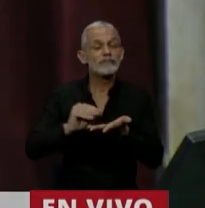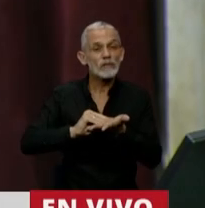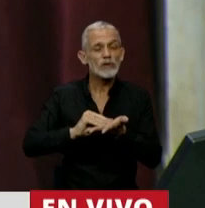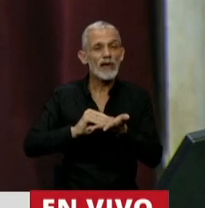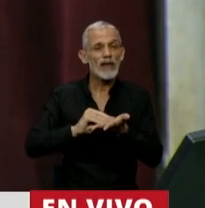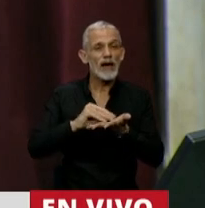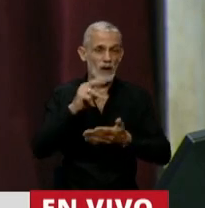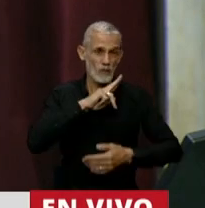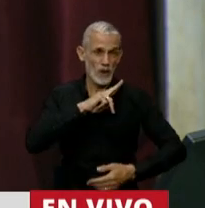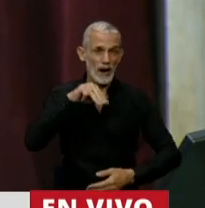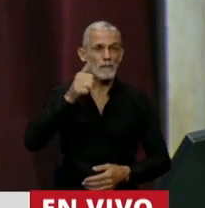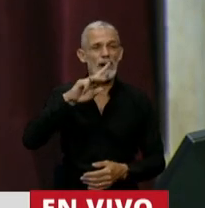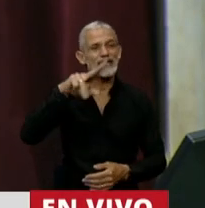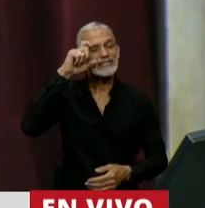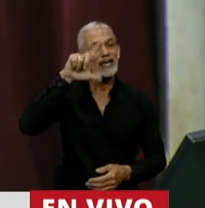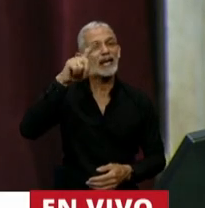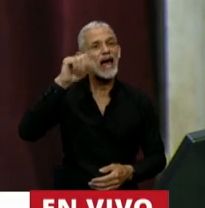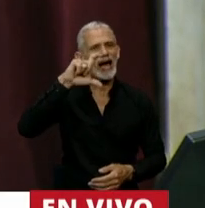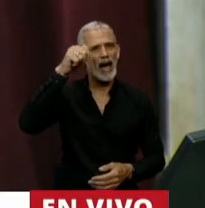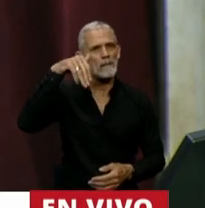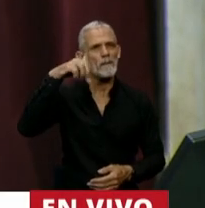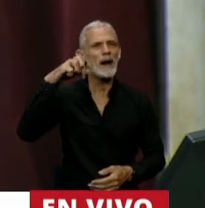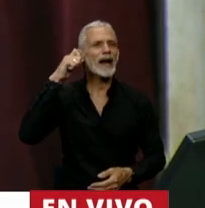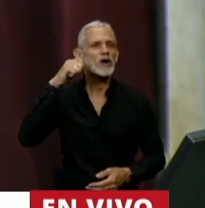La palabra a la diputada Marcela Campagnoli.